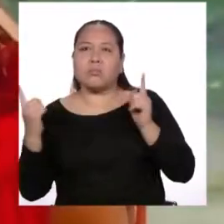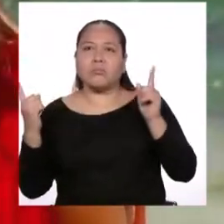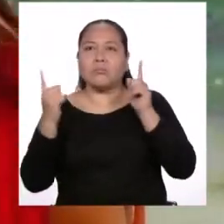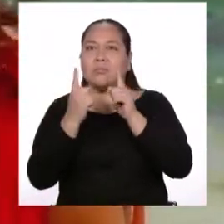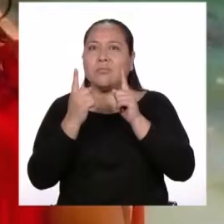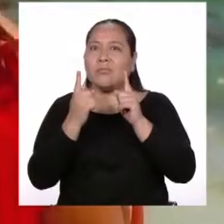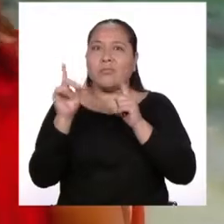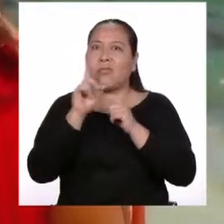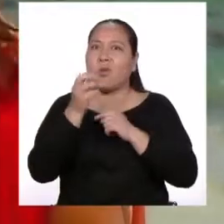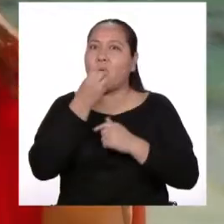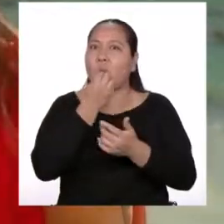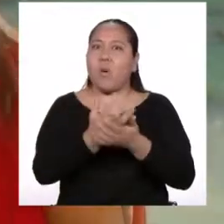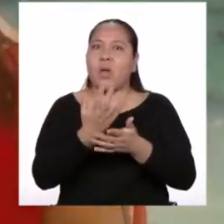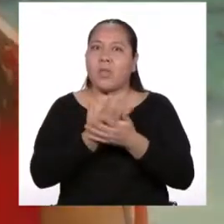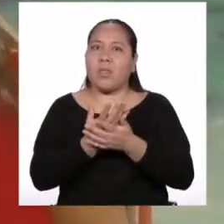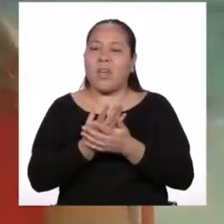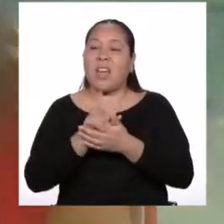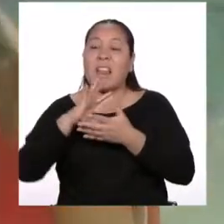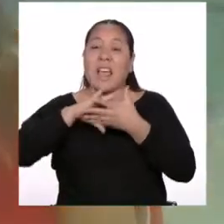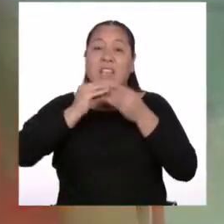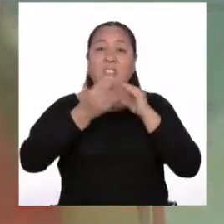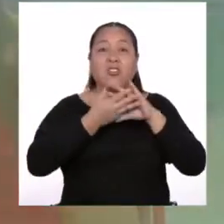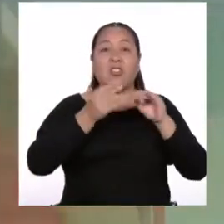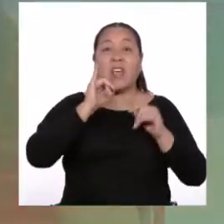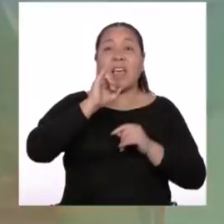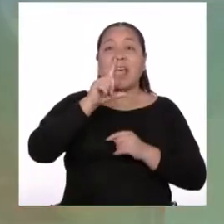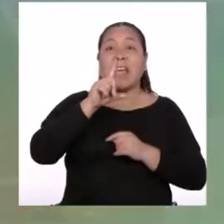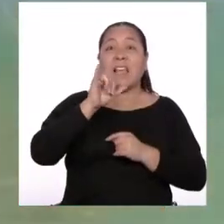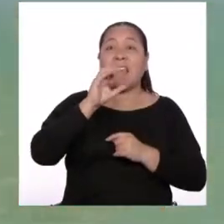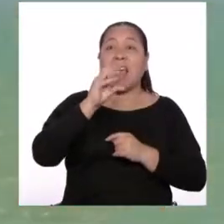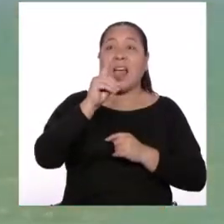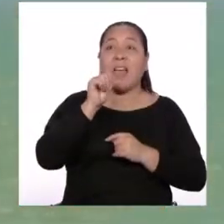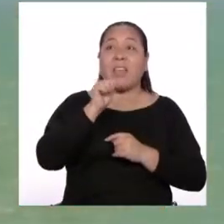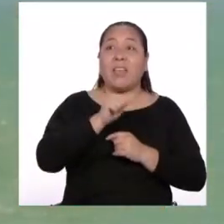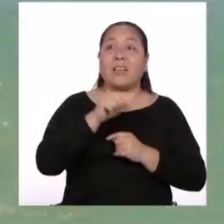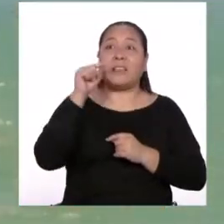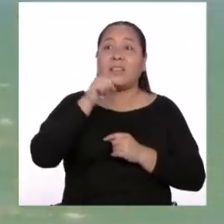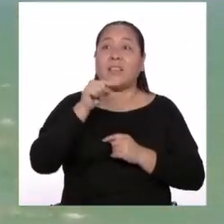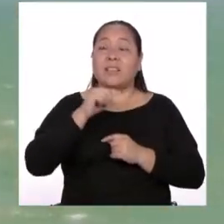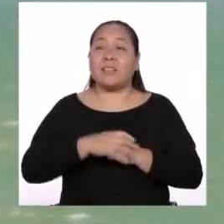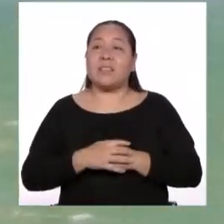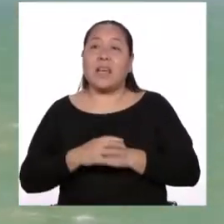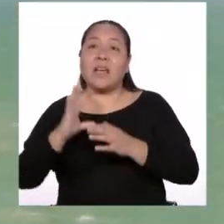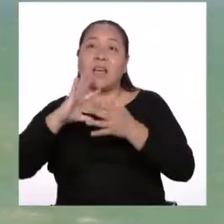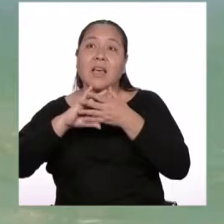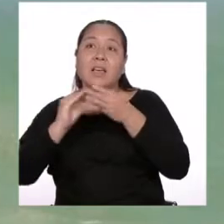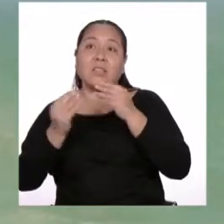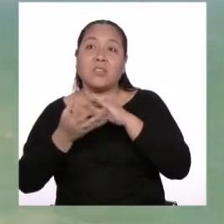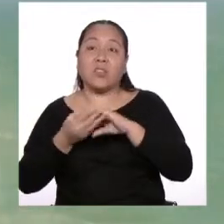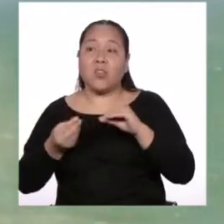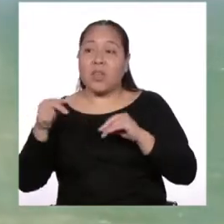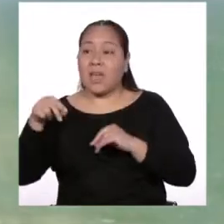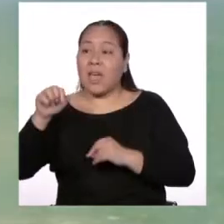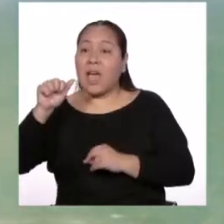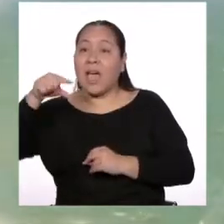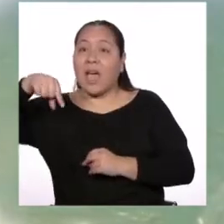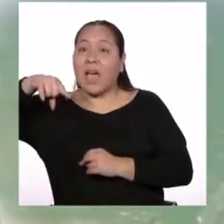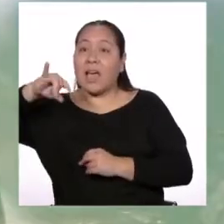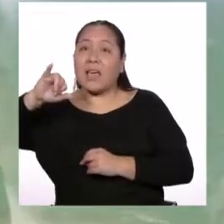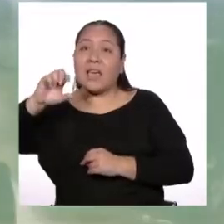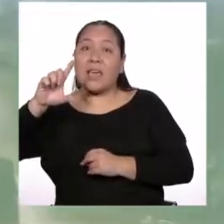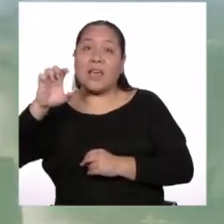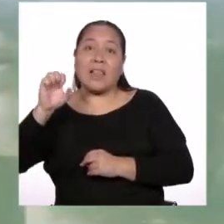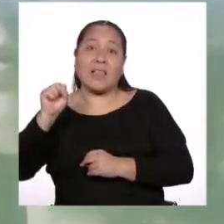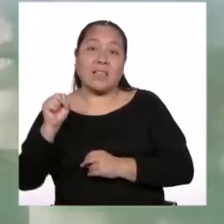que tuvieron en la Ilíada, en la guerra de Troya. Es una relación quizá en la que Aquiles puede darle